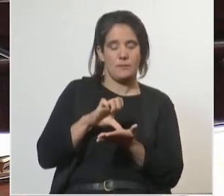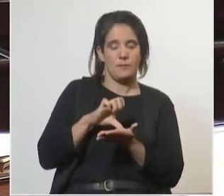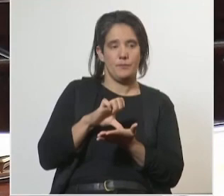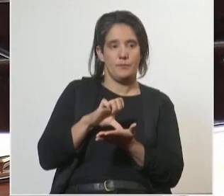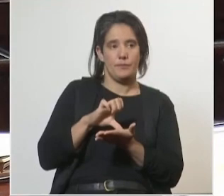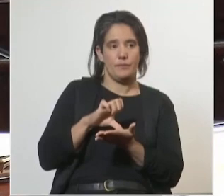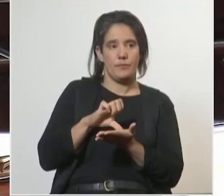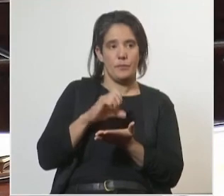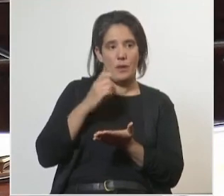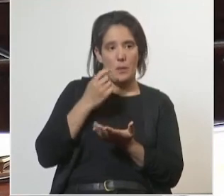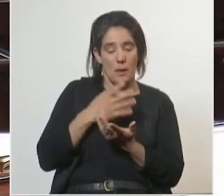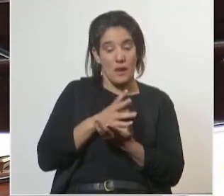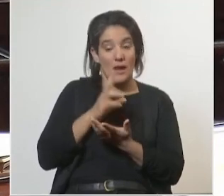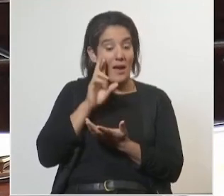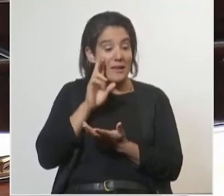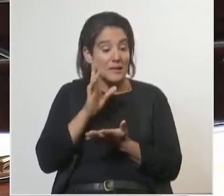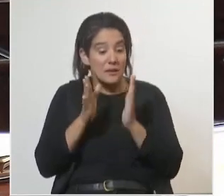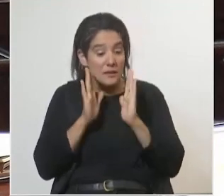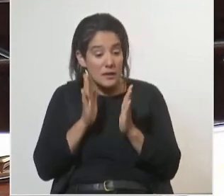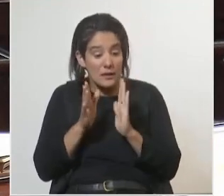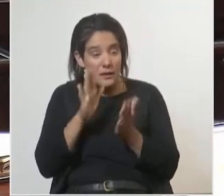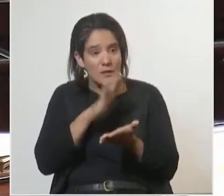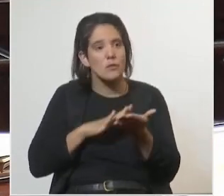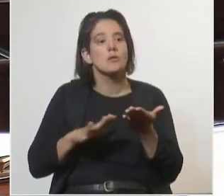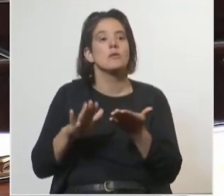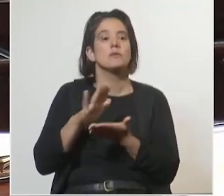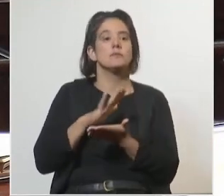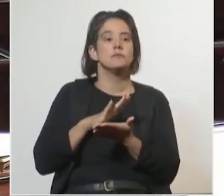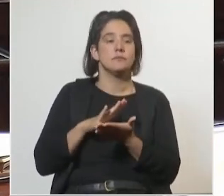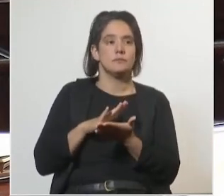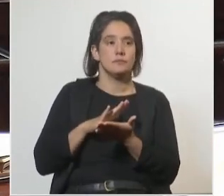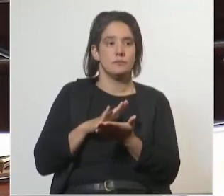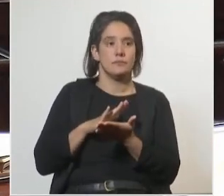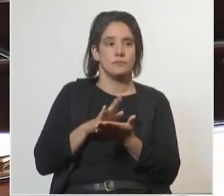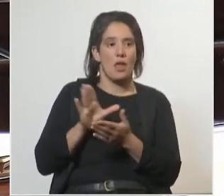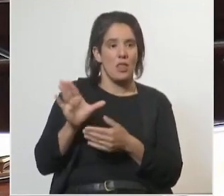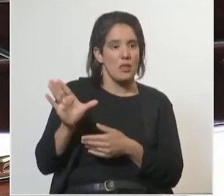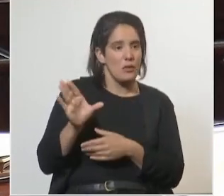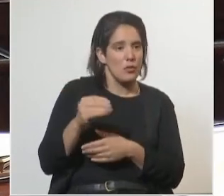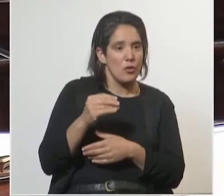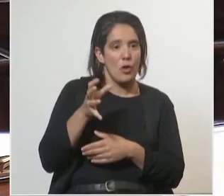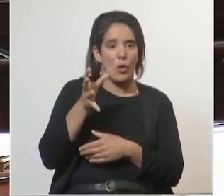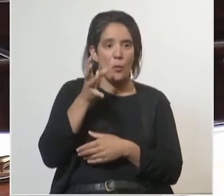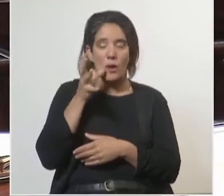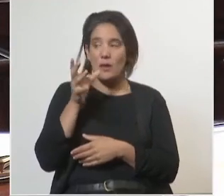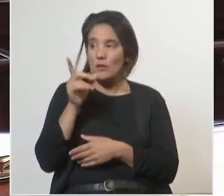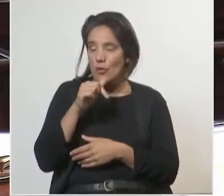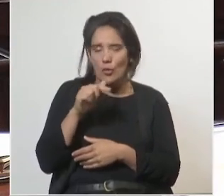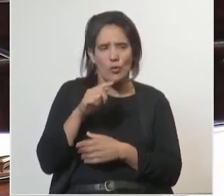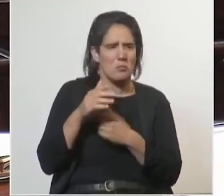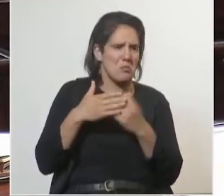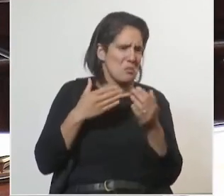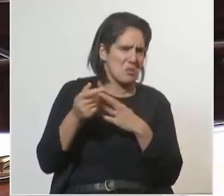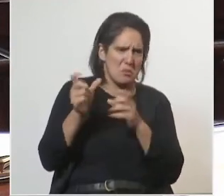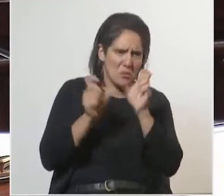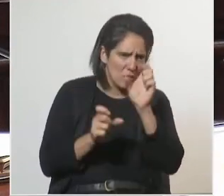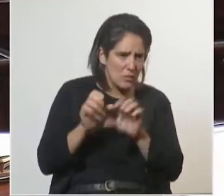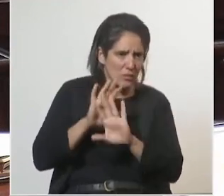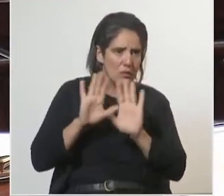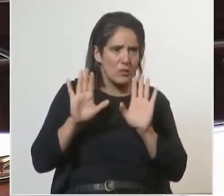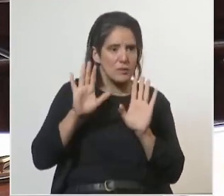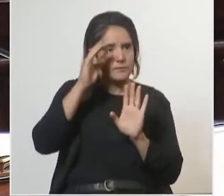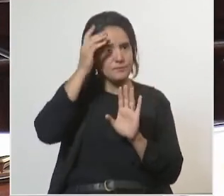para atender la situación de todos los viejos, sin exclusión,